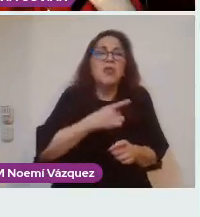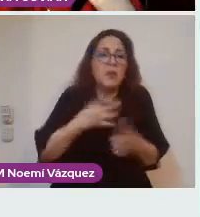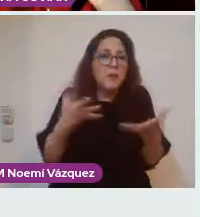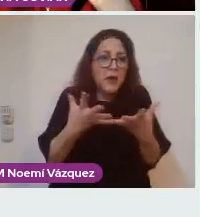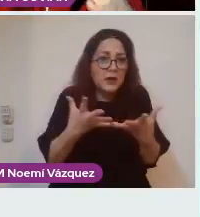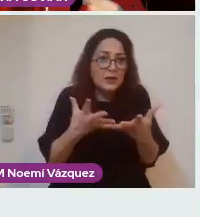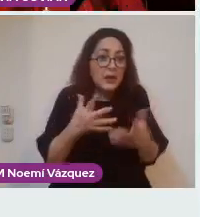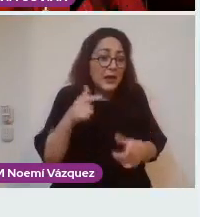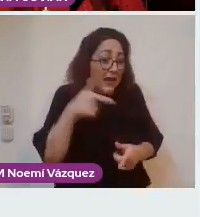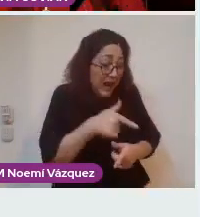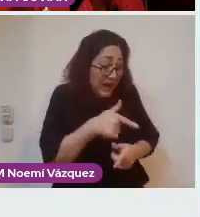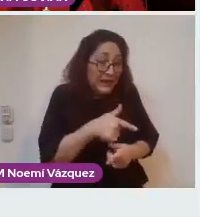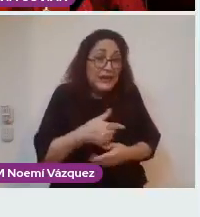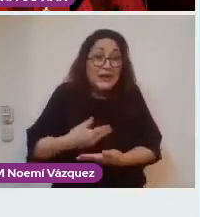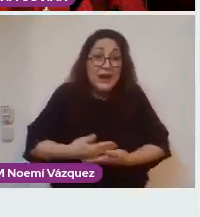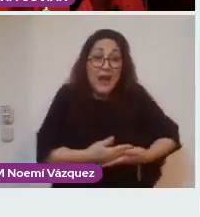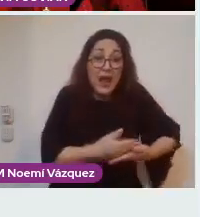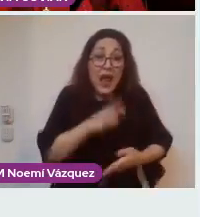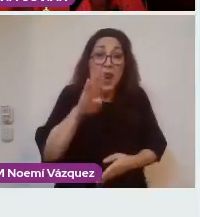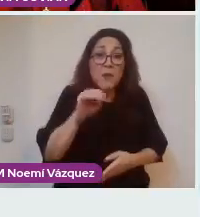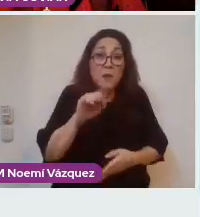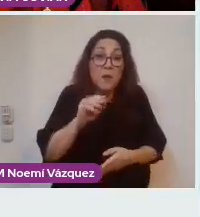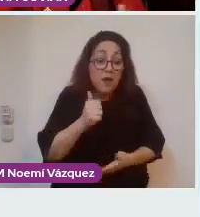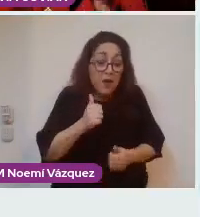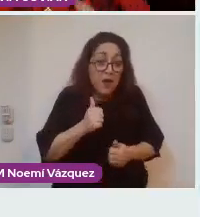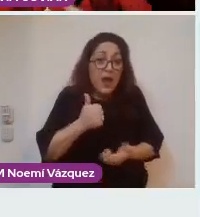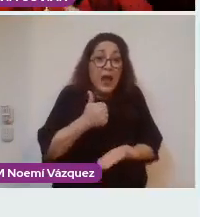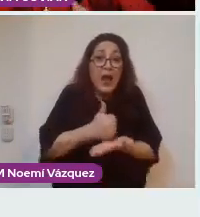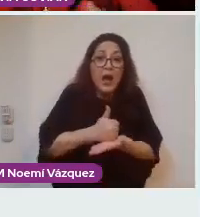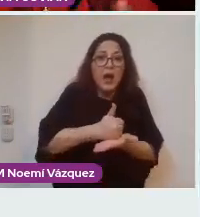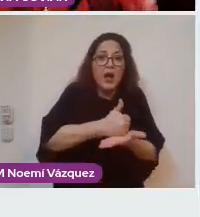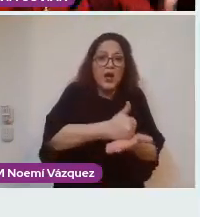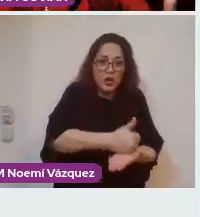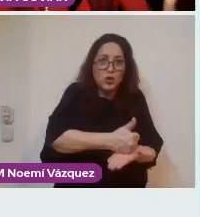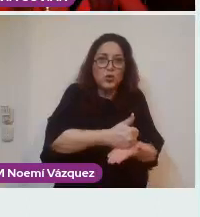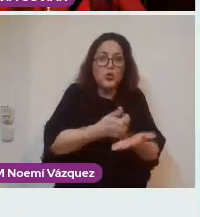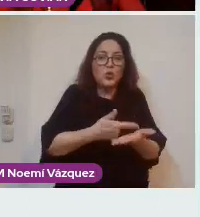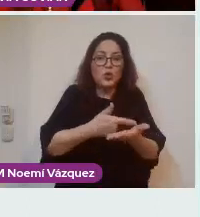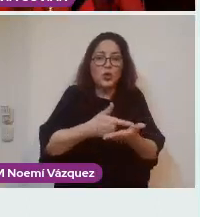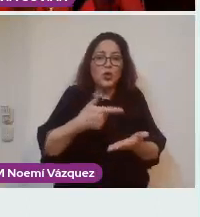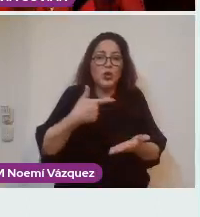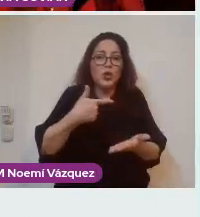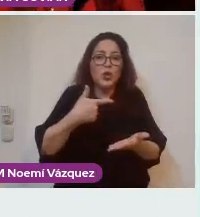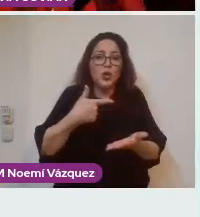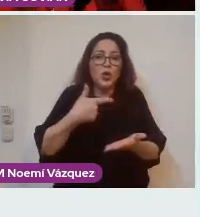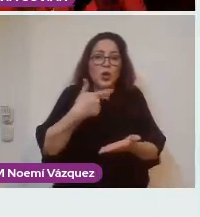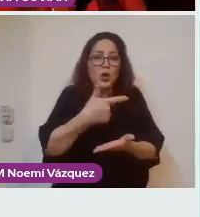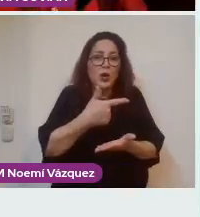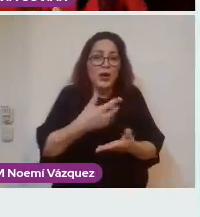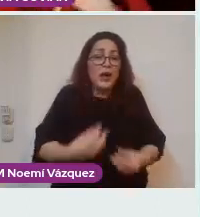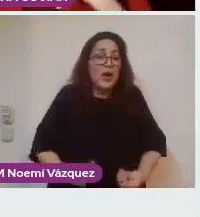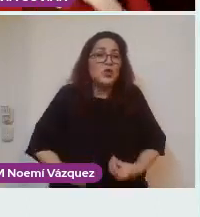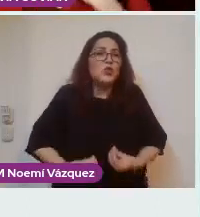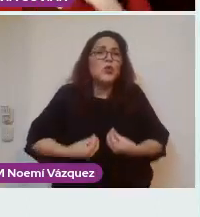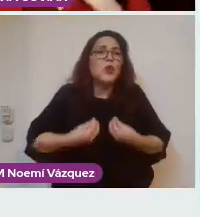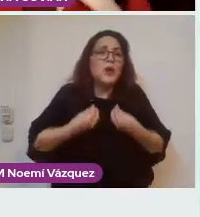Marcando niñez, adolescencia y adultos. Es cuestión de convicción, compromiso, visión de vida.